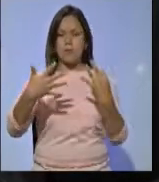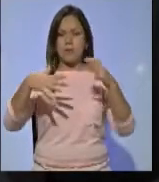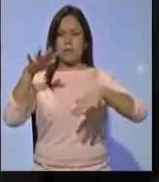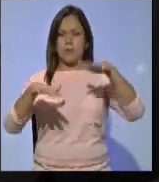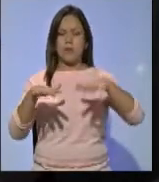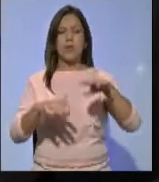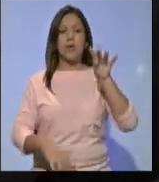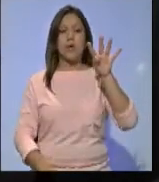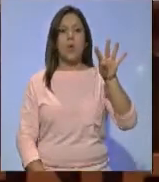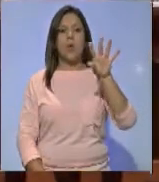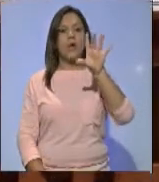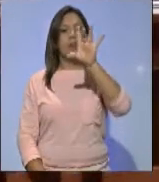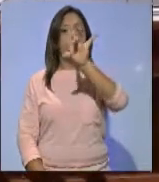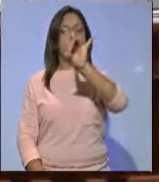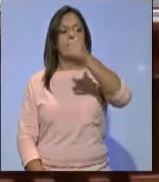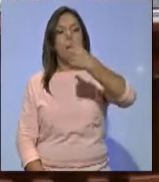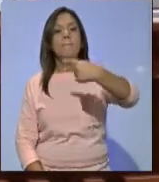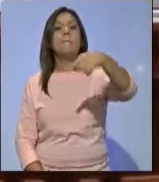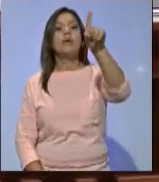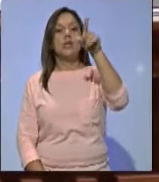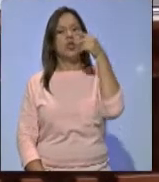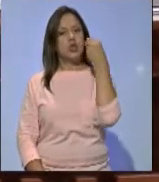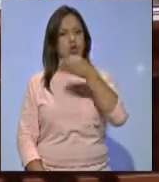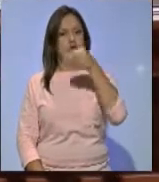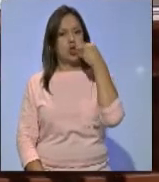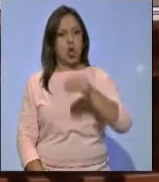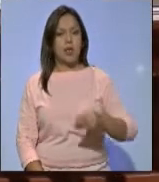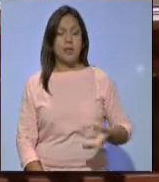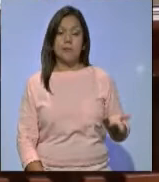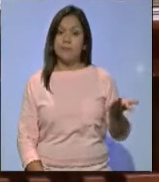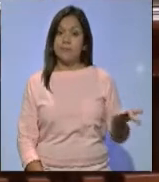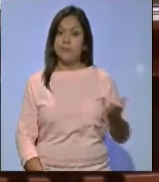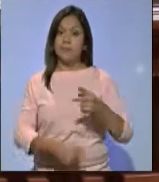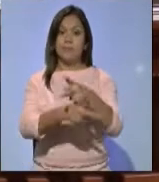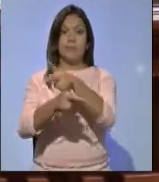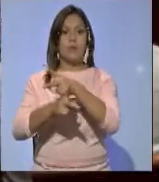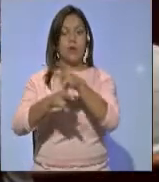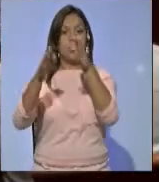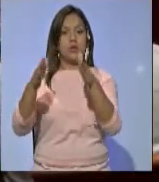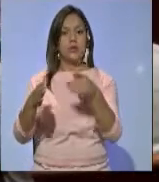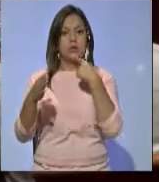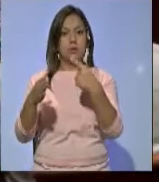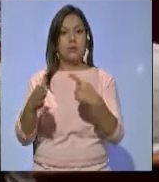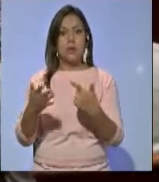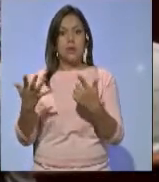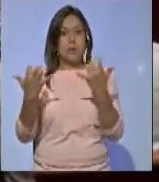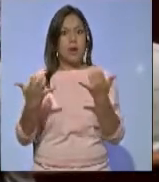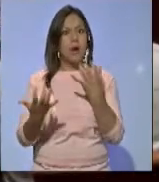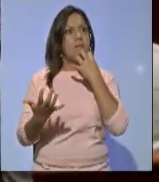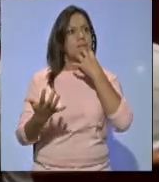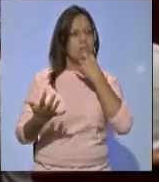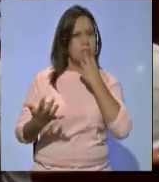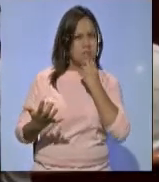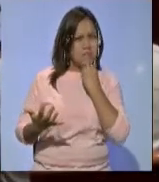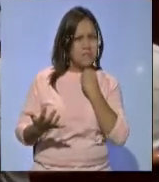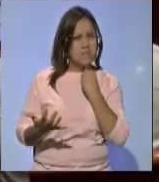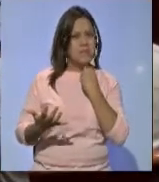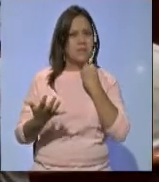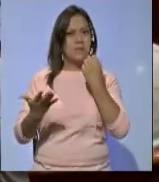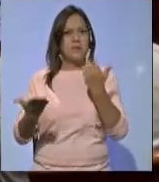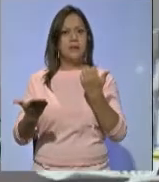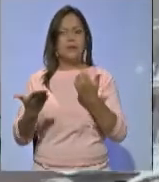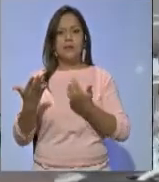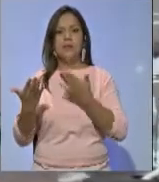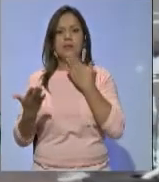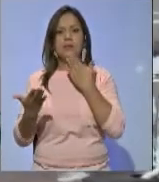más de 48 millones de dólares. Los consejeros destacaron que se tomó medidas austeras para el proceso electoral.